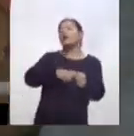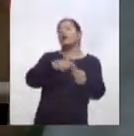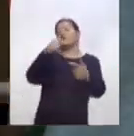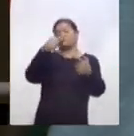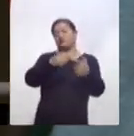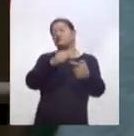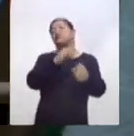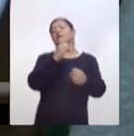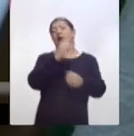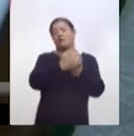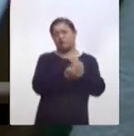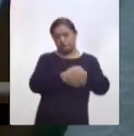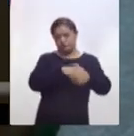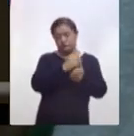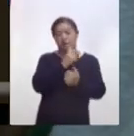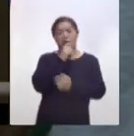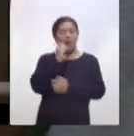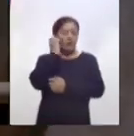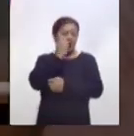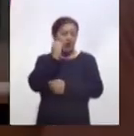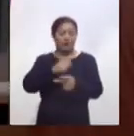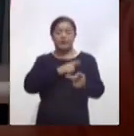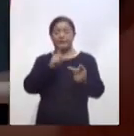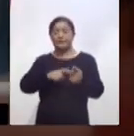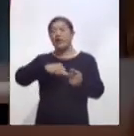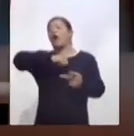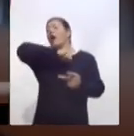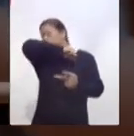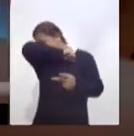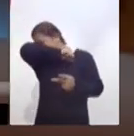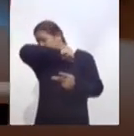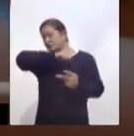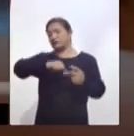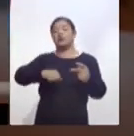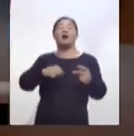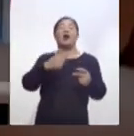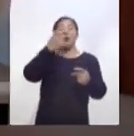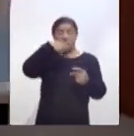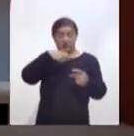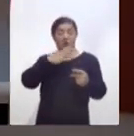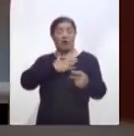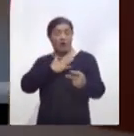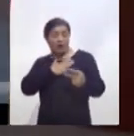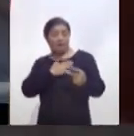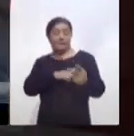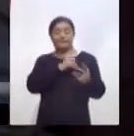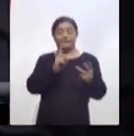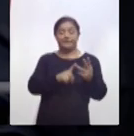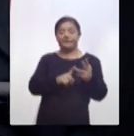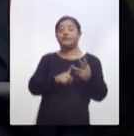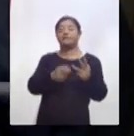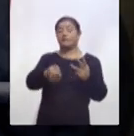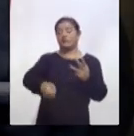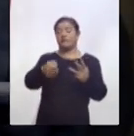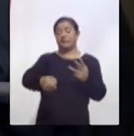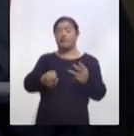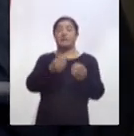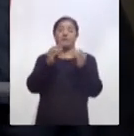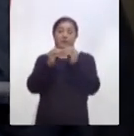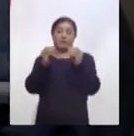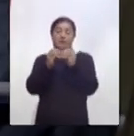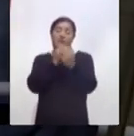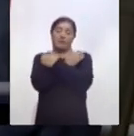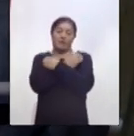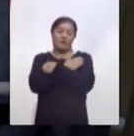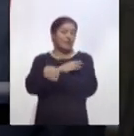con agua y jabón, cubrirse nariz y boca al estornudar o toser con el ángulo interno del brazo, evitar el saludo de mano, beso